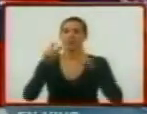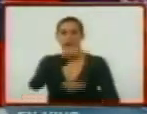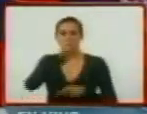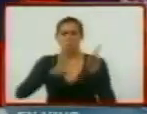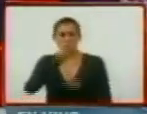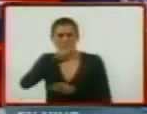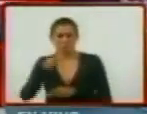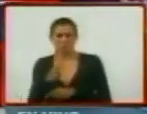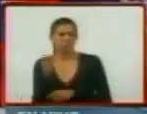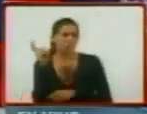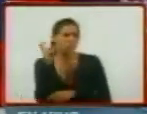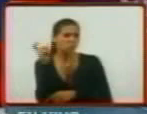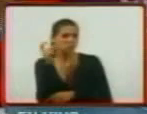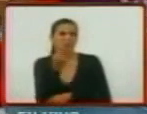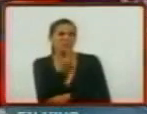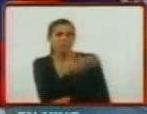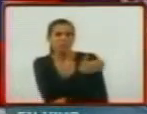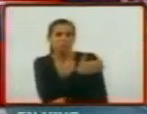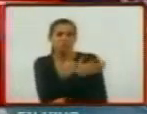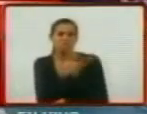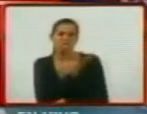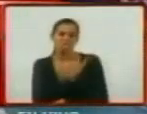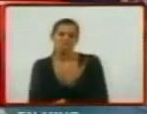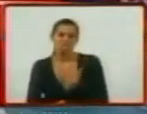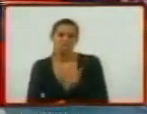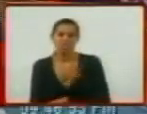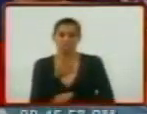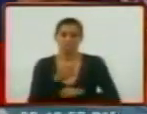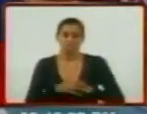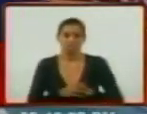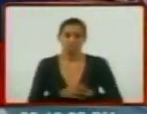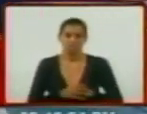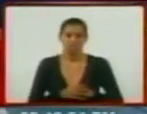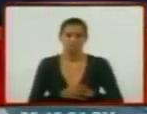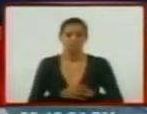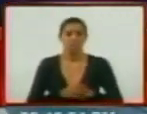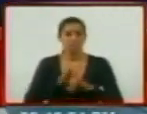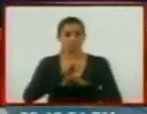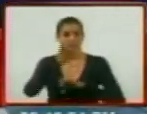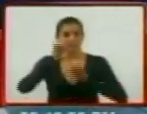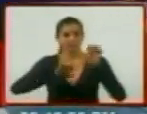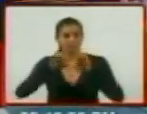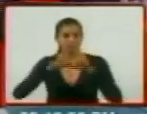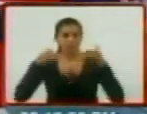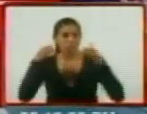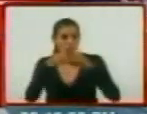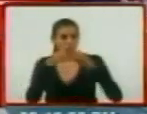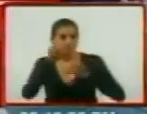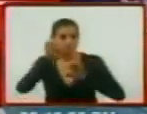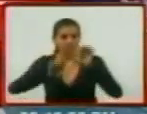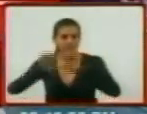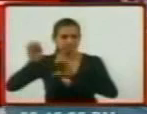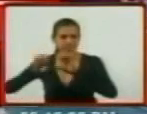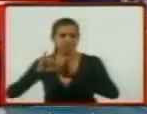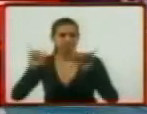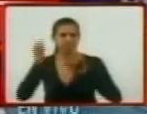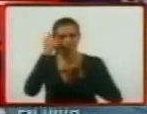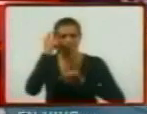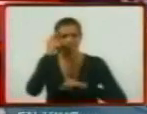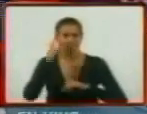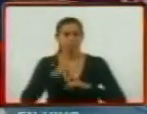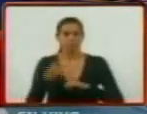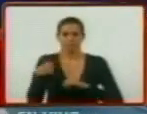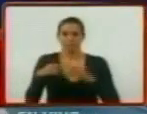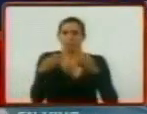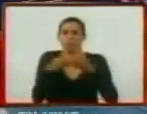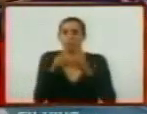repetir, pero todo el mundo sabe, nosotros sabemos, porque hemos evaluado nuestra maquinaria. Nosotros tenemos la maquinaria,